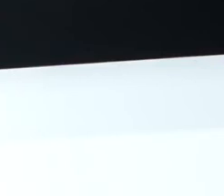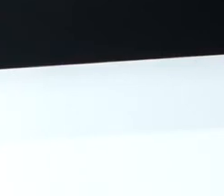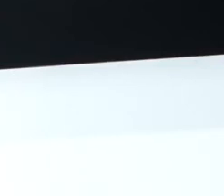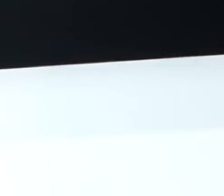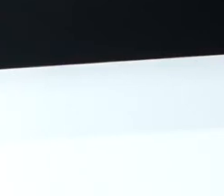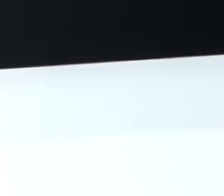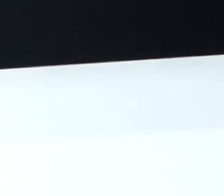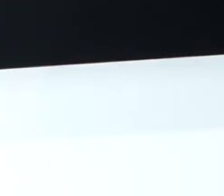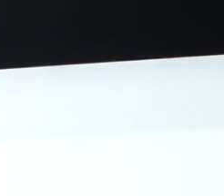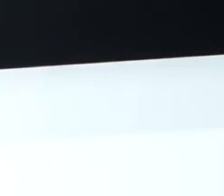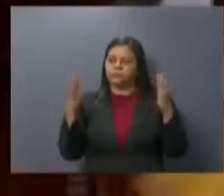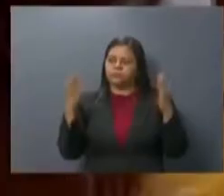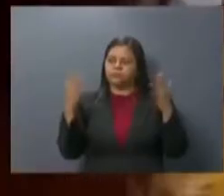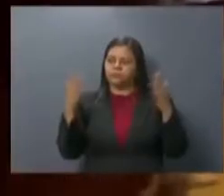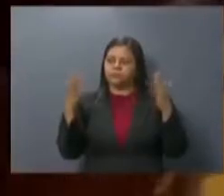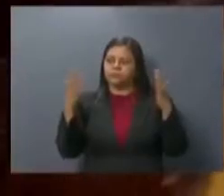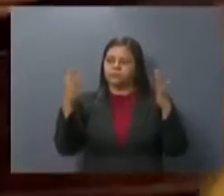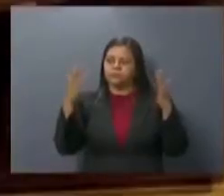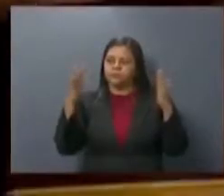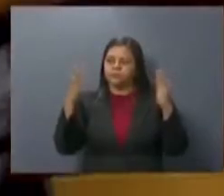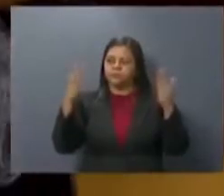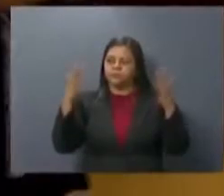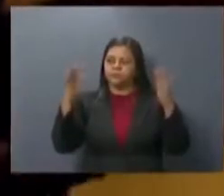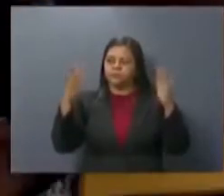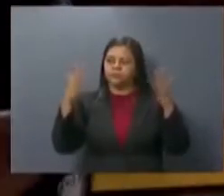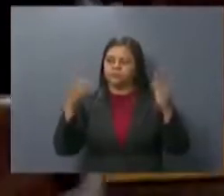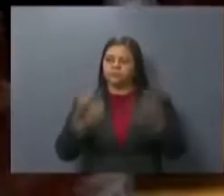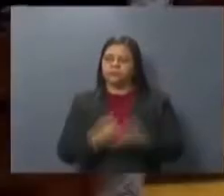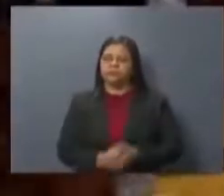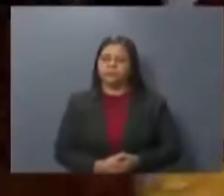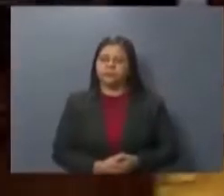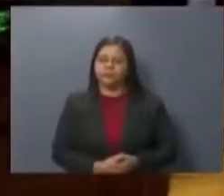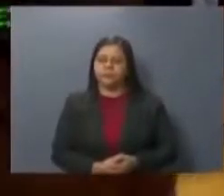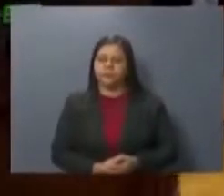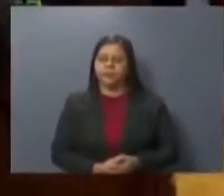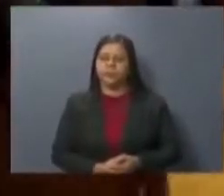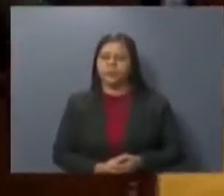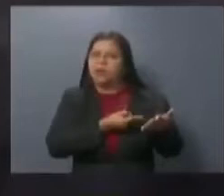no hay reelección del presidente de la República y